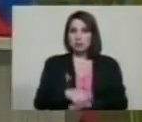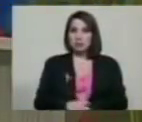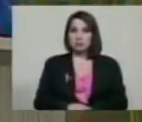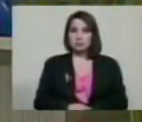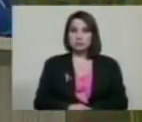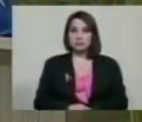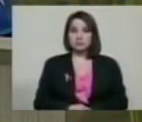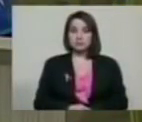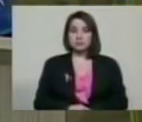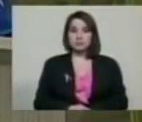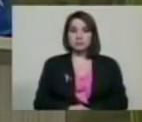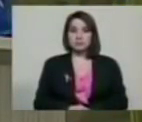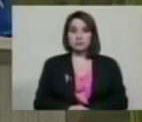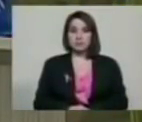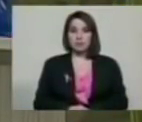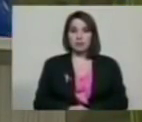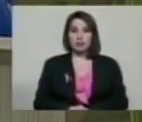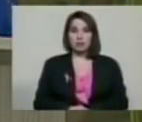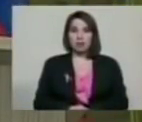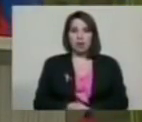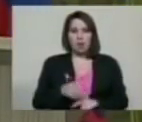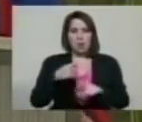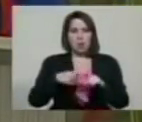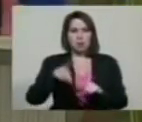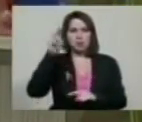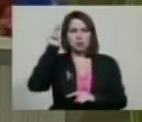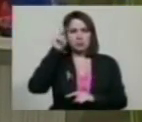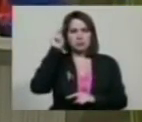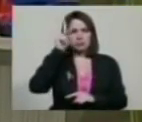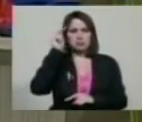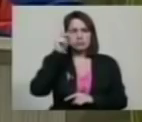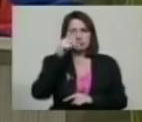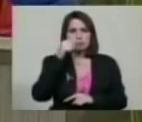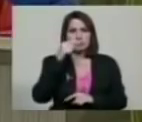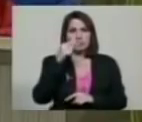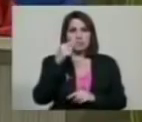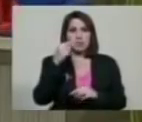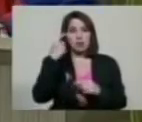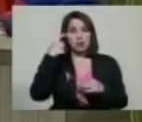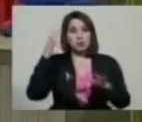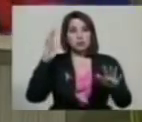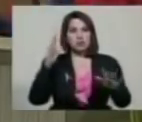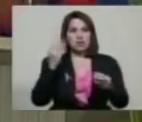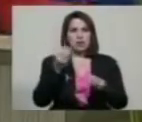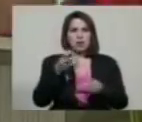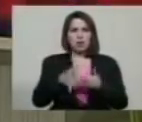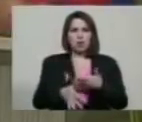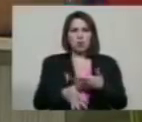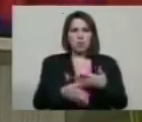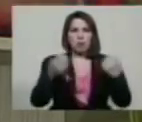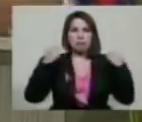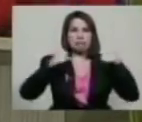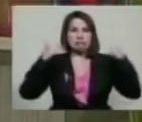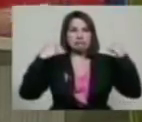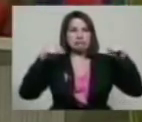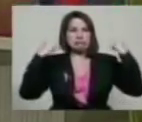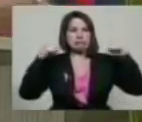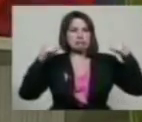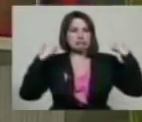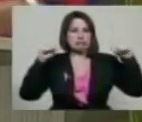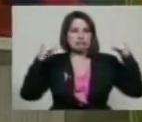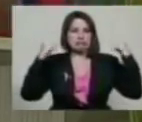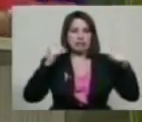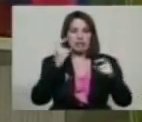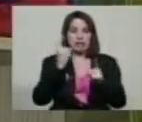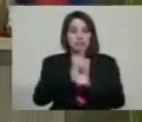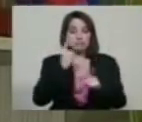fue Remigio Hermoso. Y sé los intríngulis de lo que es prepararse, la disciplina,